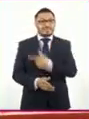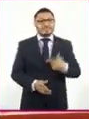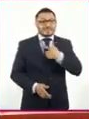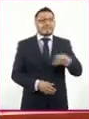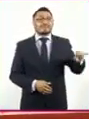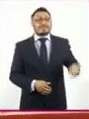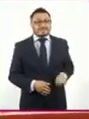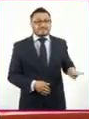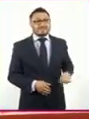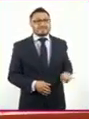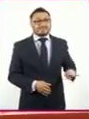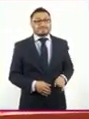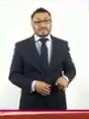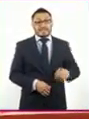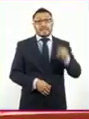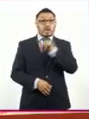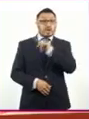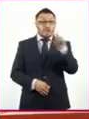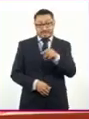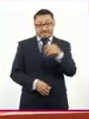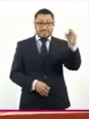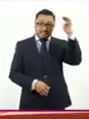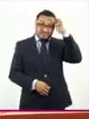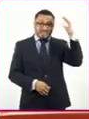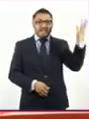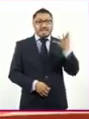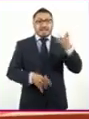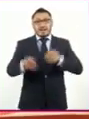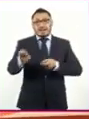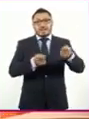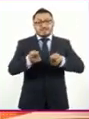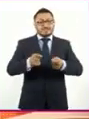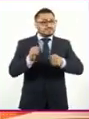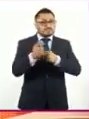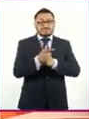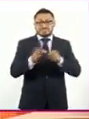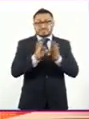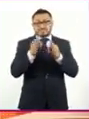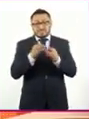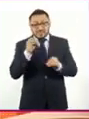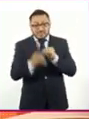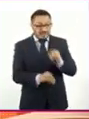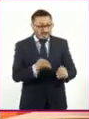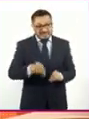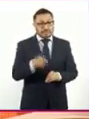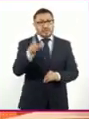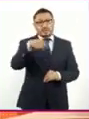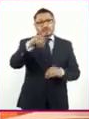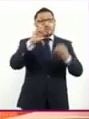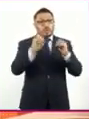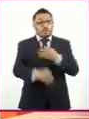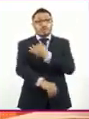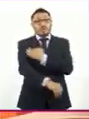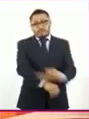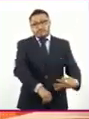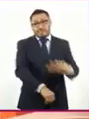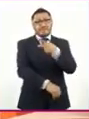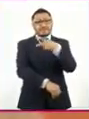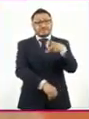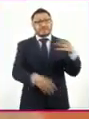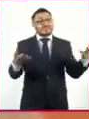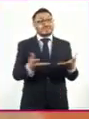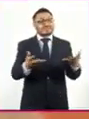muy interesante y consideren realizar el control de algún proceso técnico que ustedes o su familia lleven a